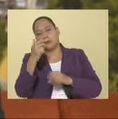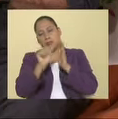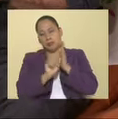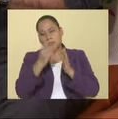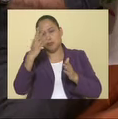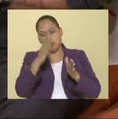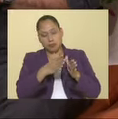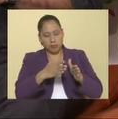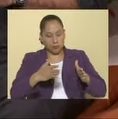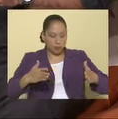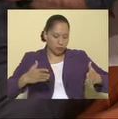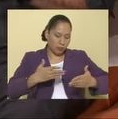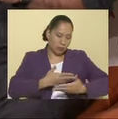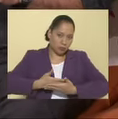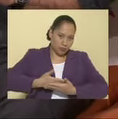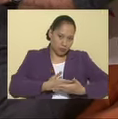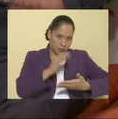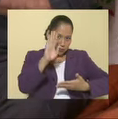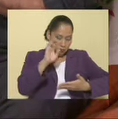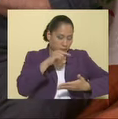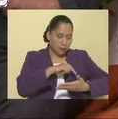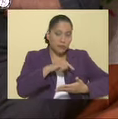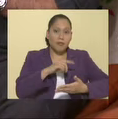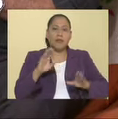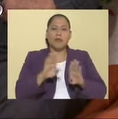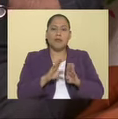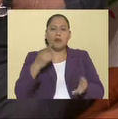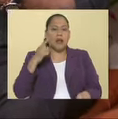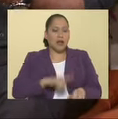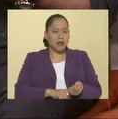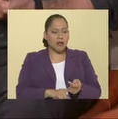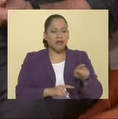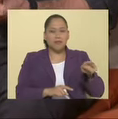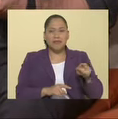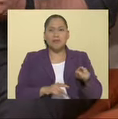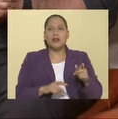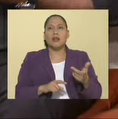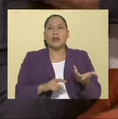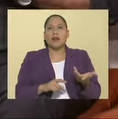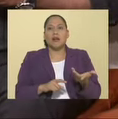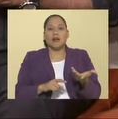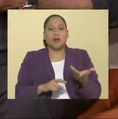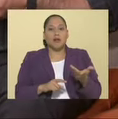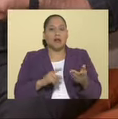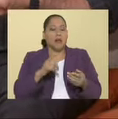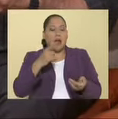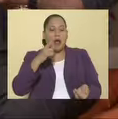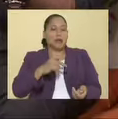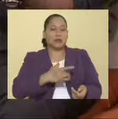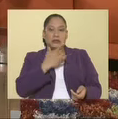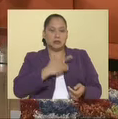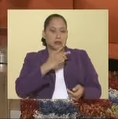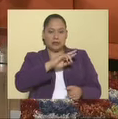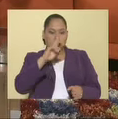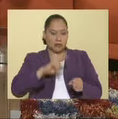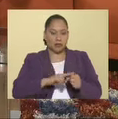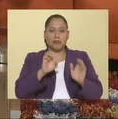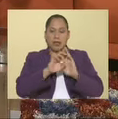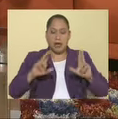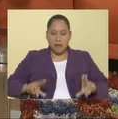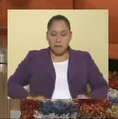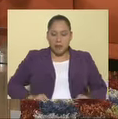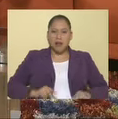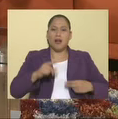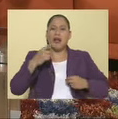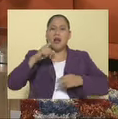meses, si no tiene un factor que le interrumpa su proceso natural, es decir, el pañal